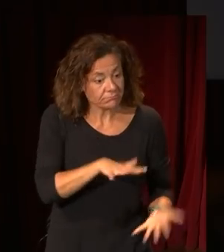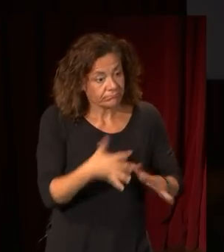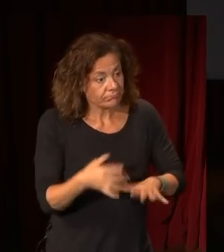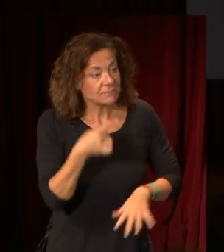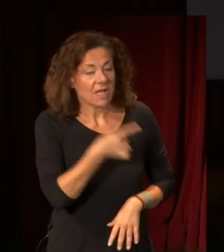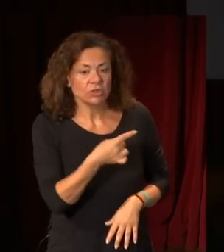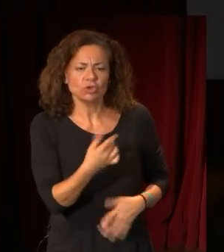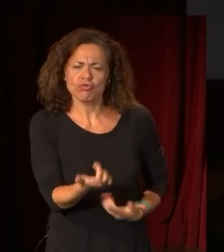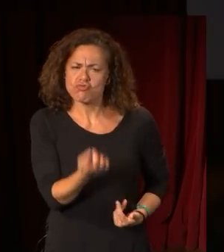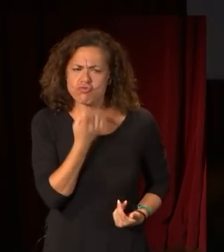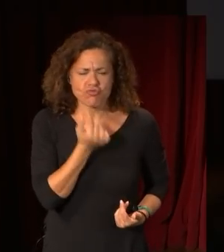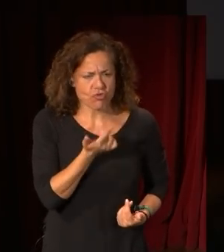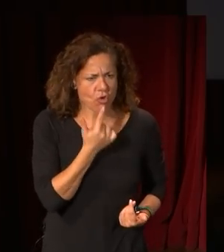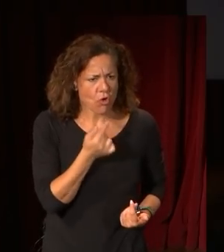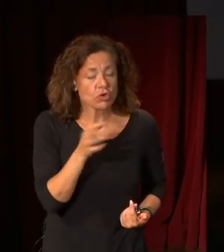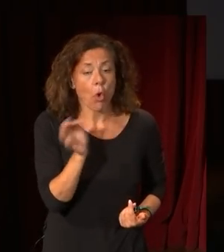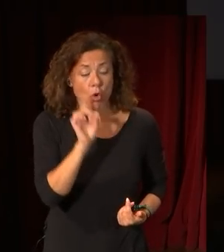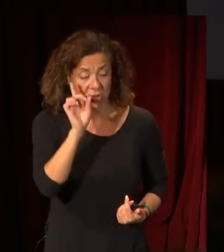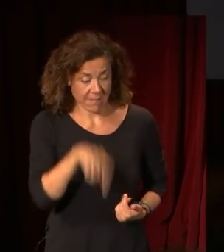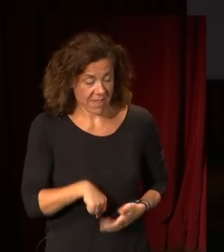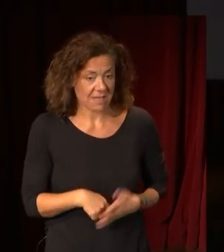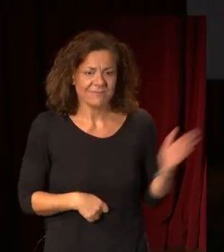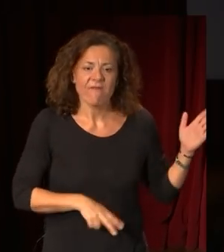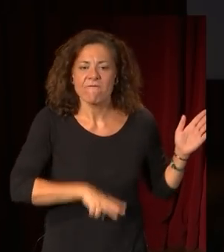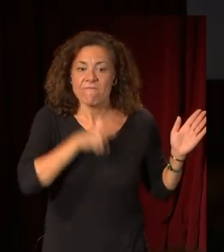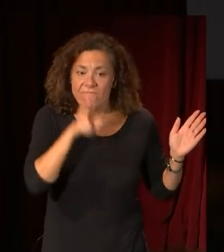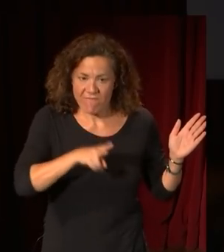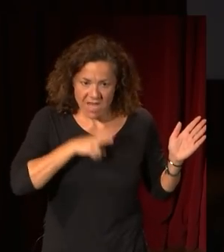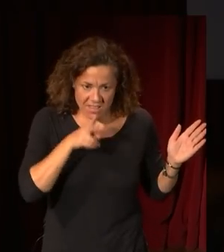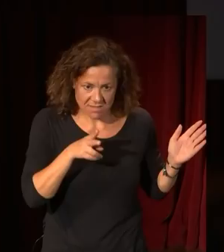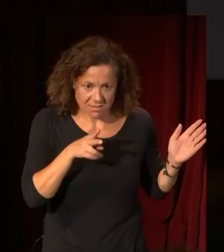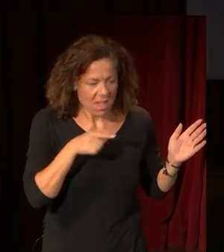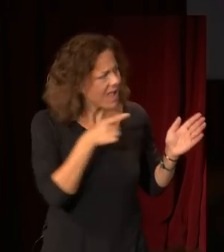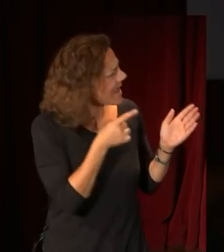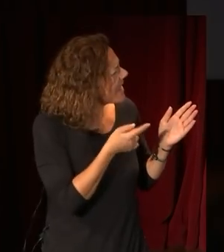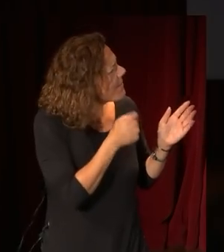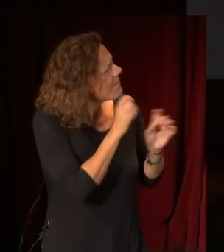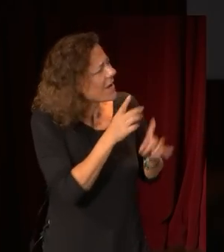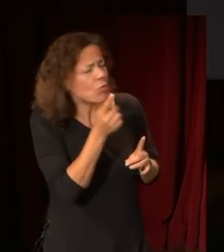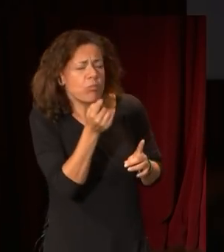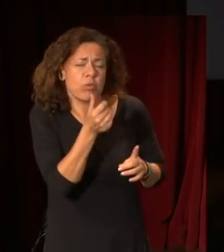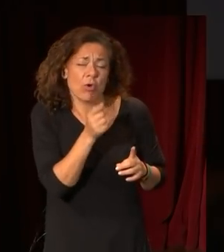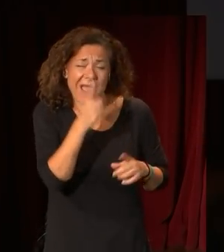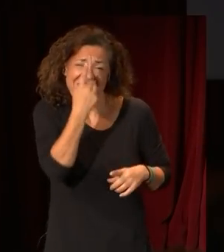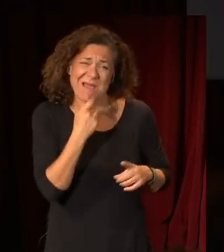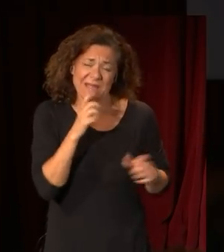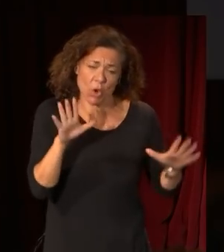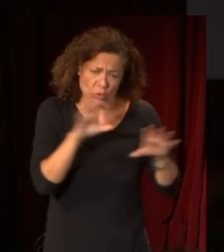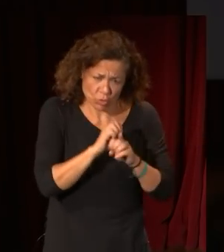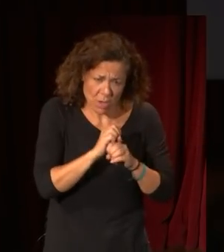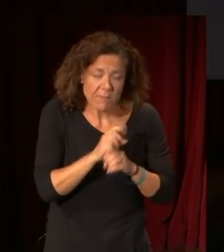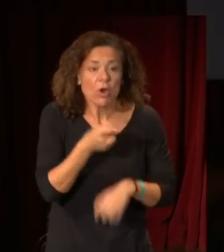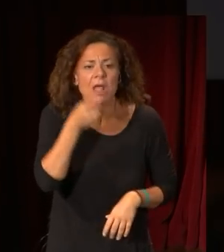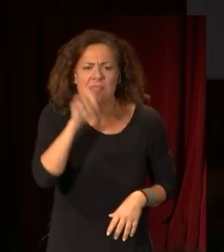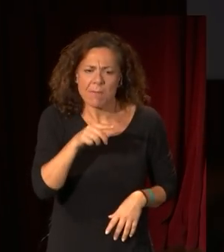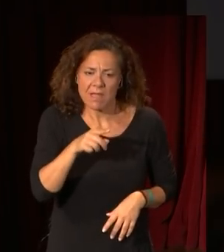rojos o también a estos verdes que quizá aquí se queda un poco desconocidos en la imagen y que igualmente